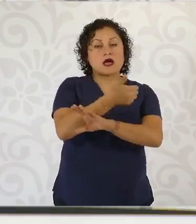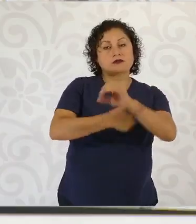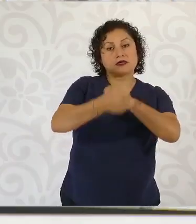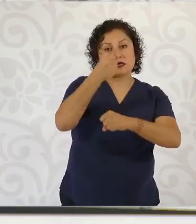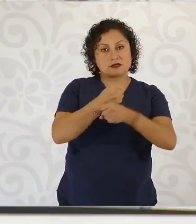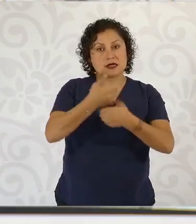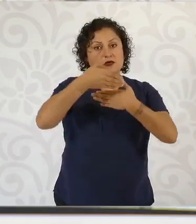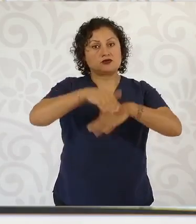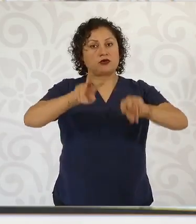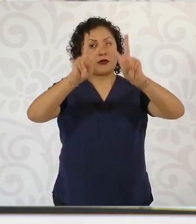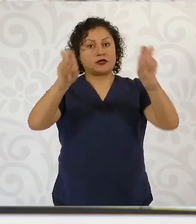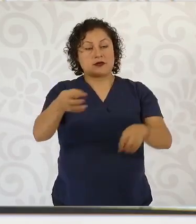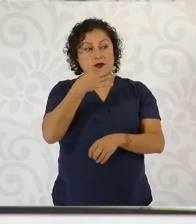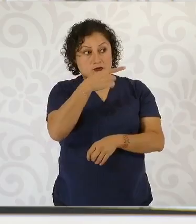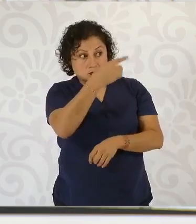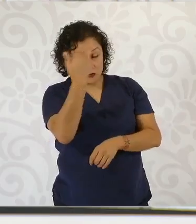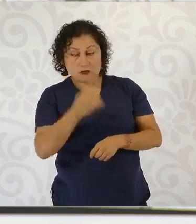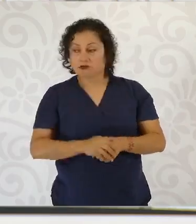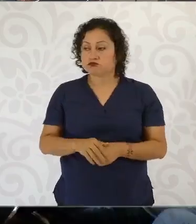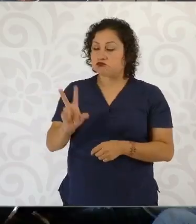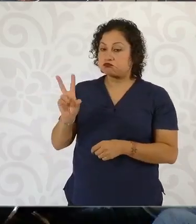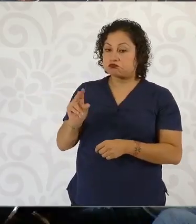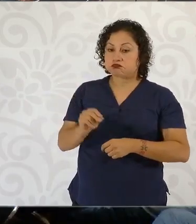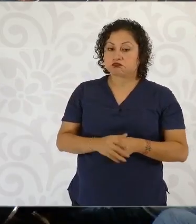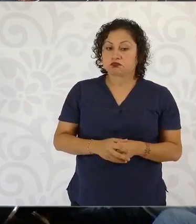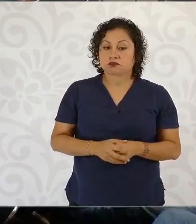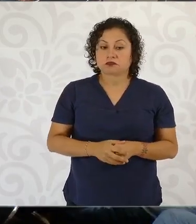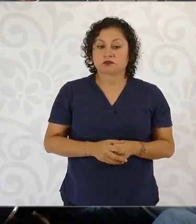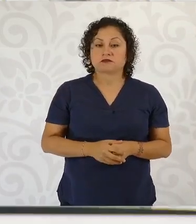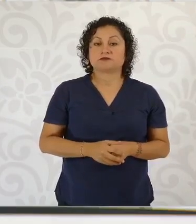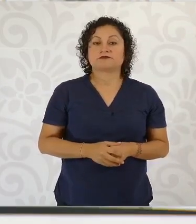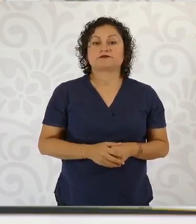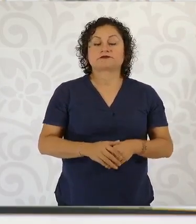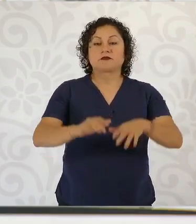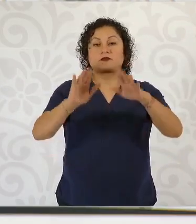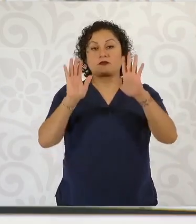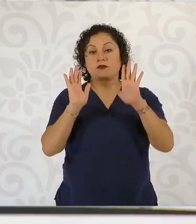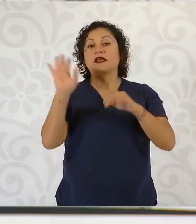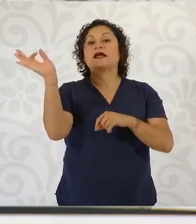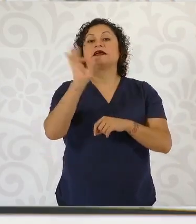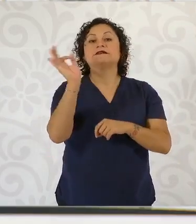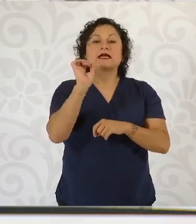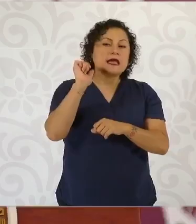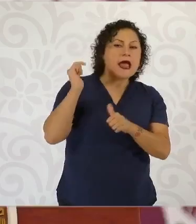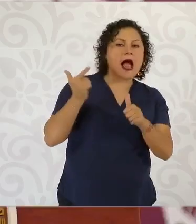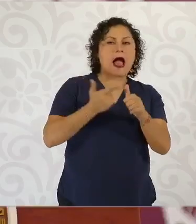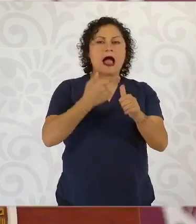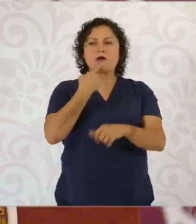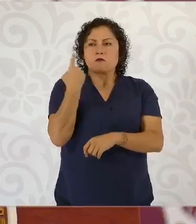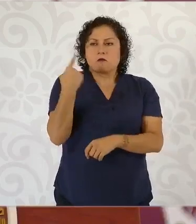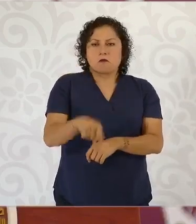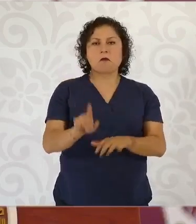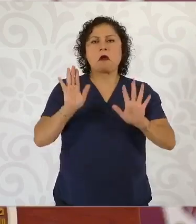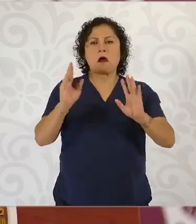de medicinas. No. Okay. La siguiente... Si hay alguna cosa que alguien presente de alguna observación, se revisa. O